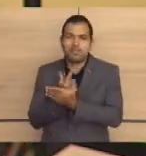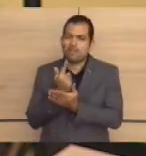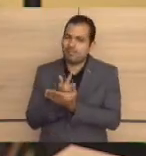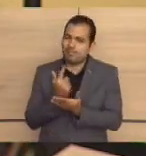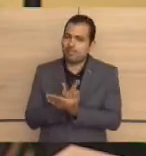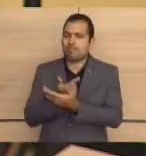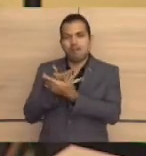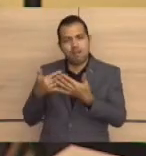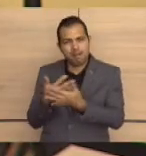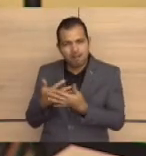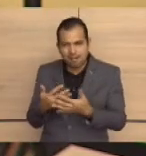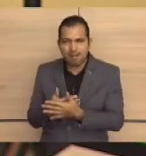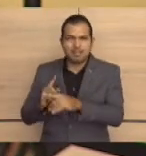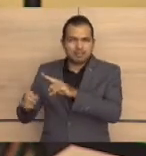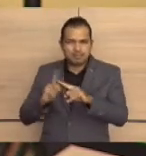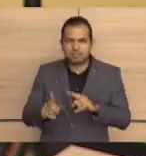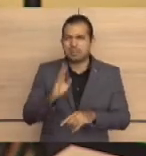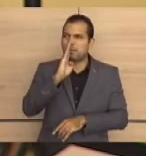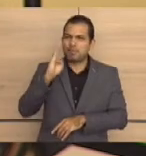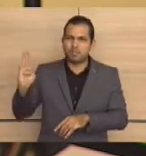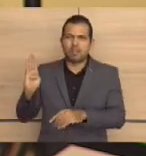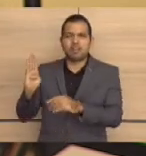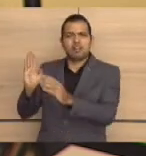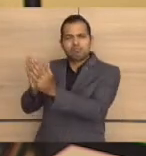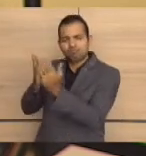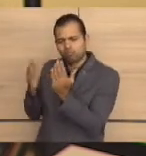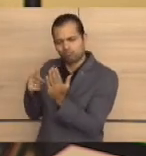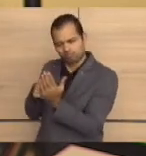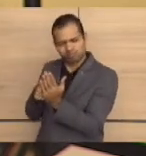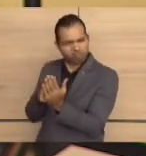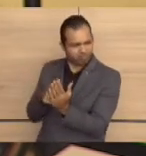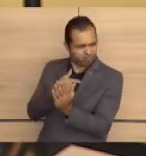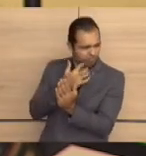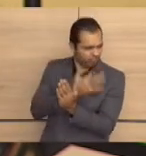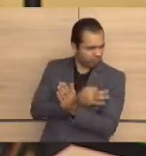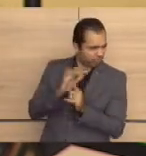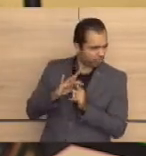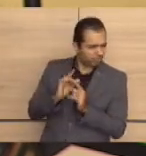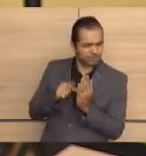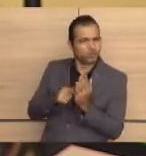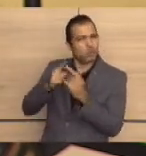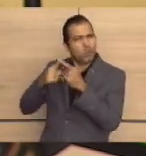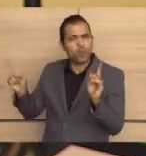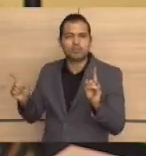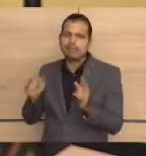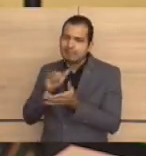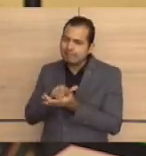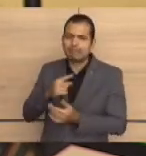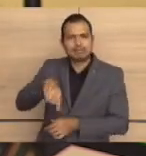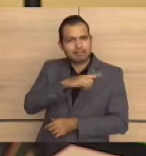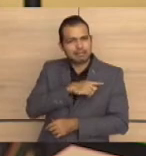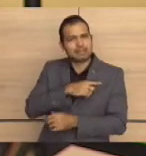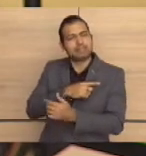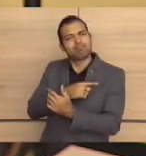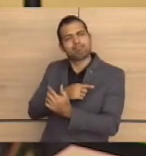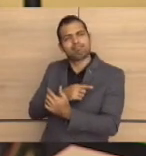que se replantee lo que allí se muestra y que se consulte y que se invite, que se convoque